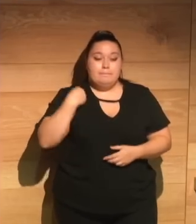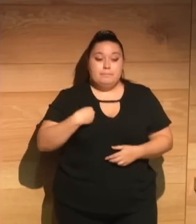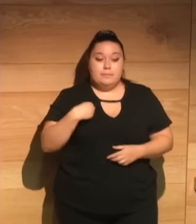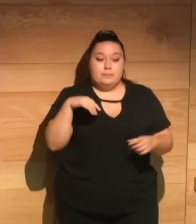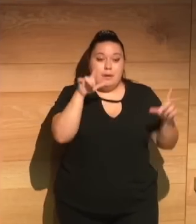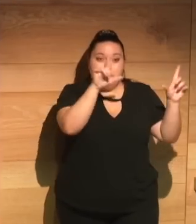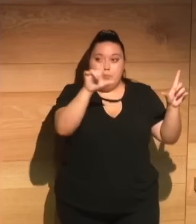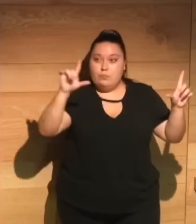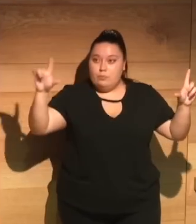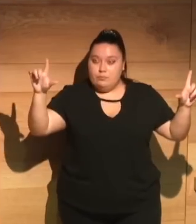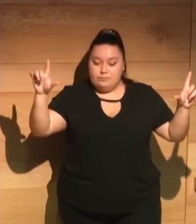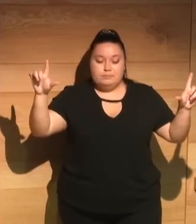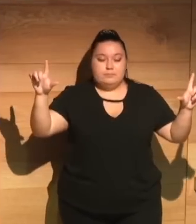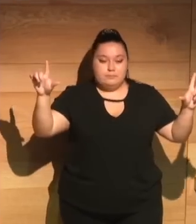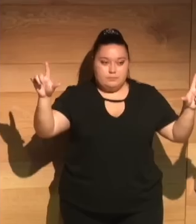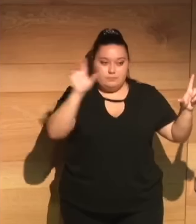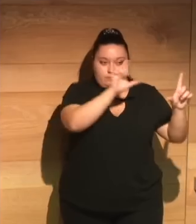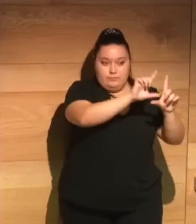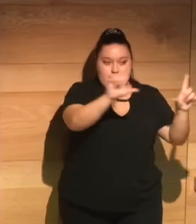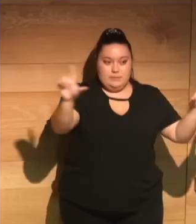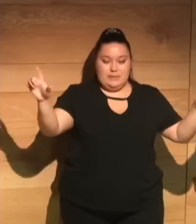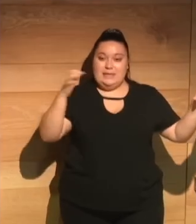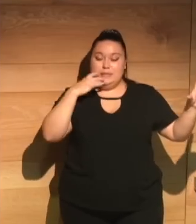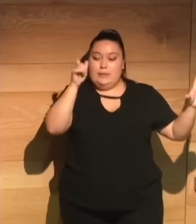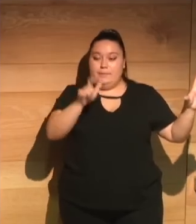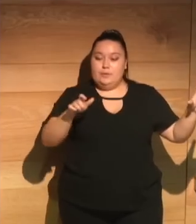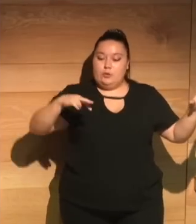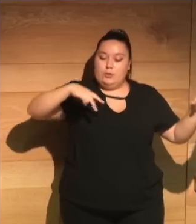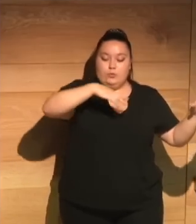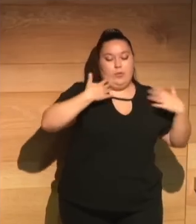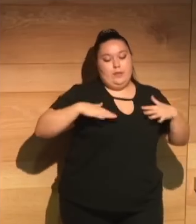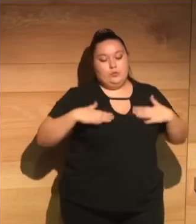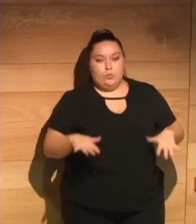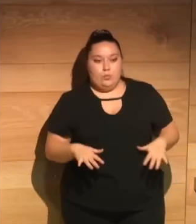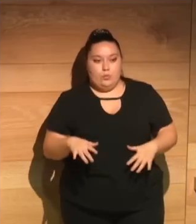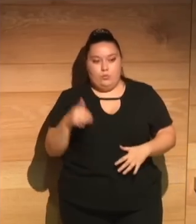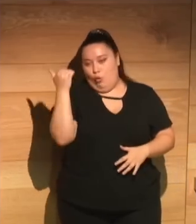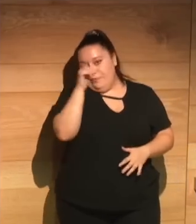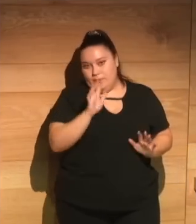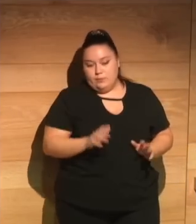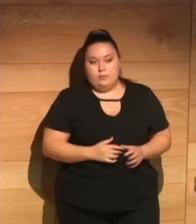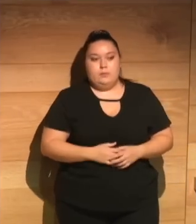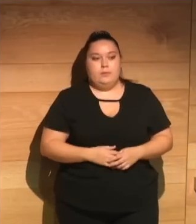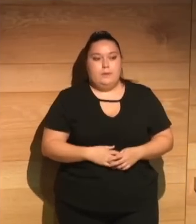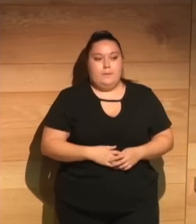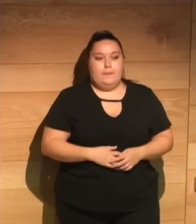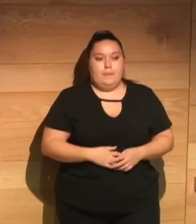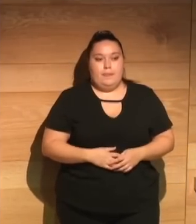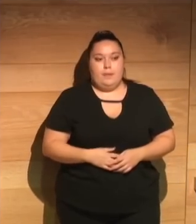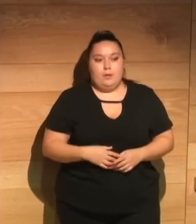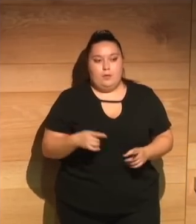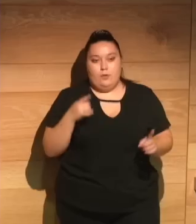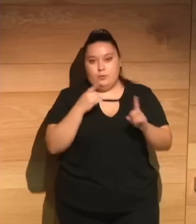placa fotográfica horizontal, si alguien se movía, un cuerpo desnudo, un hombre desnudo, muchas veces lo hacía de esta manera, con esos